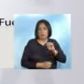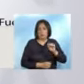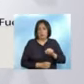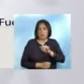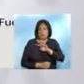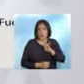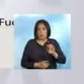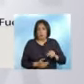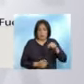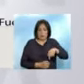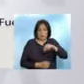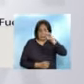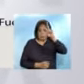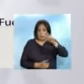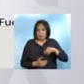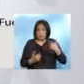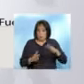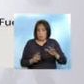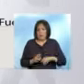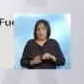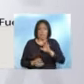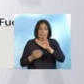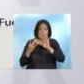el ámbito de Perú ya se llegó al